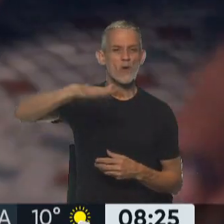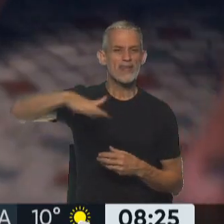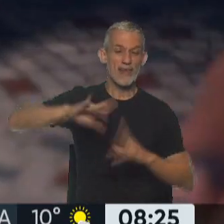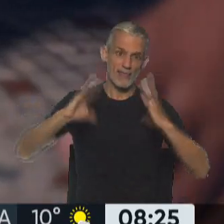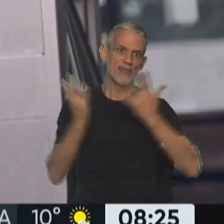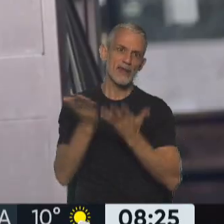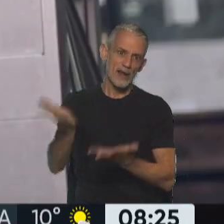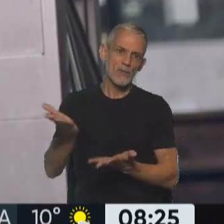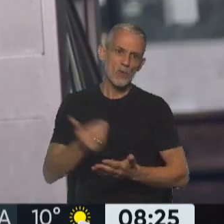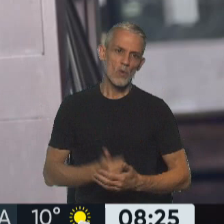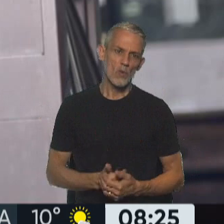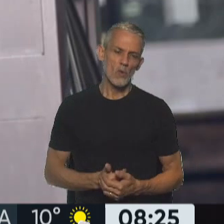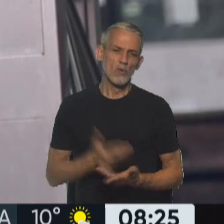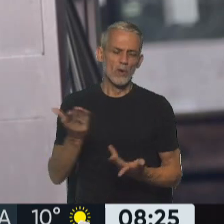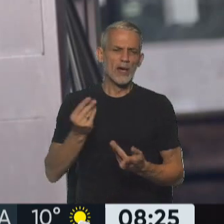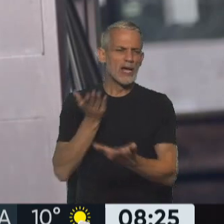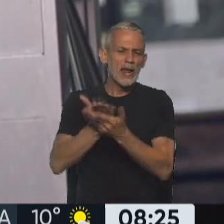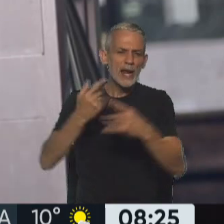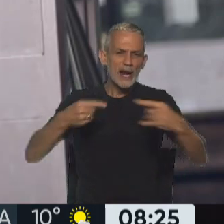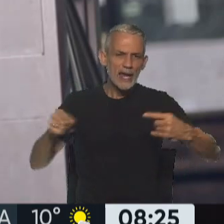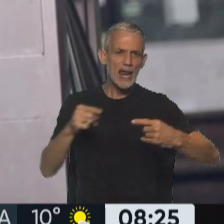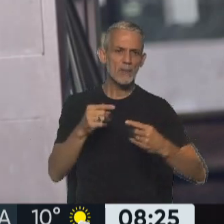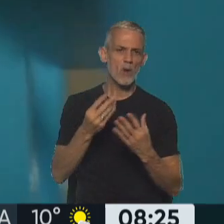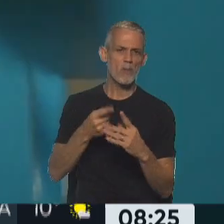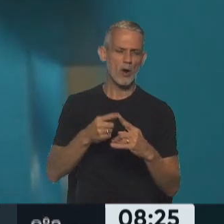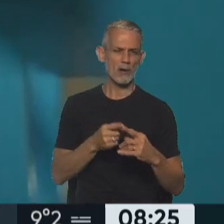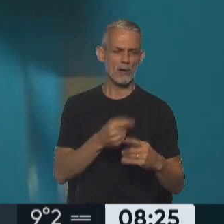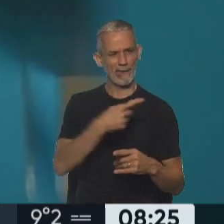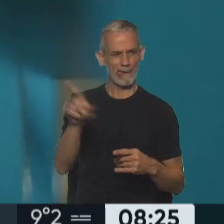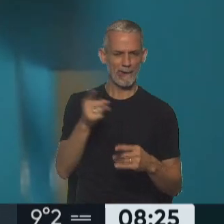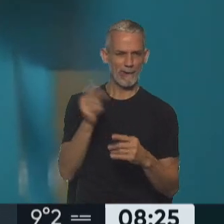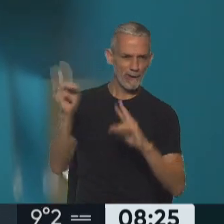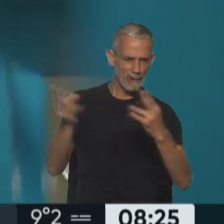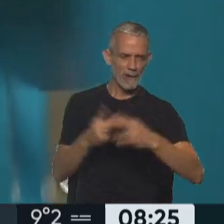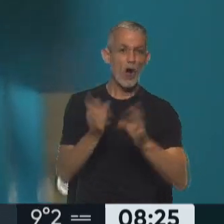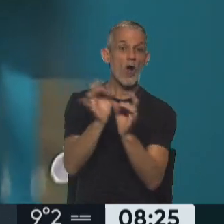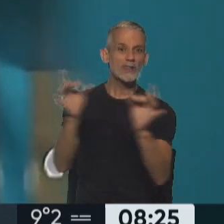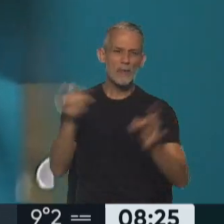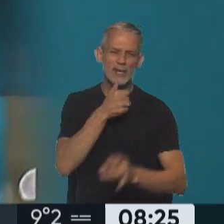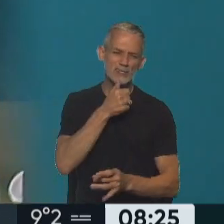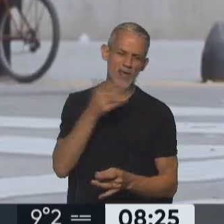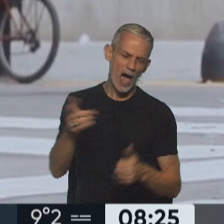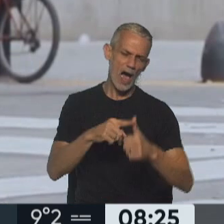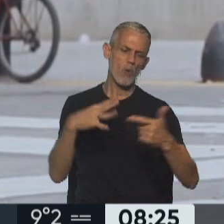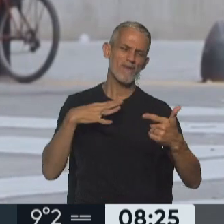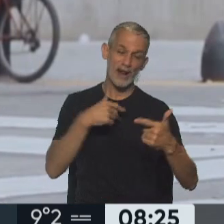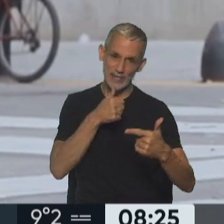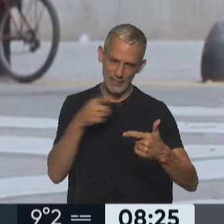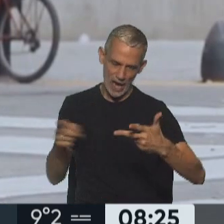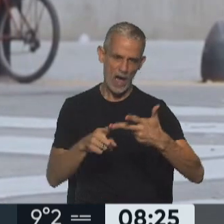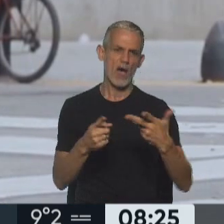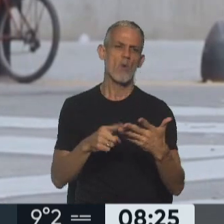en el mundo que tienen que ver desde el reclamo por muertes por sicariato el tema de la contaminación de las aguas la falta de agua